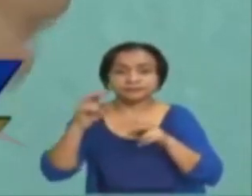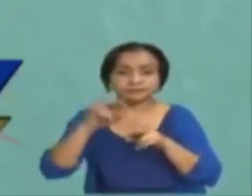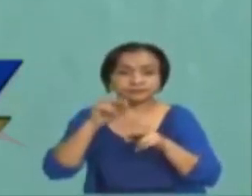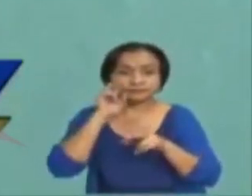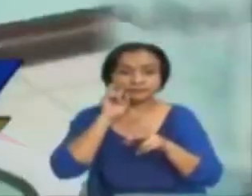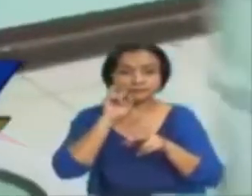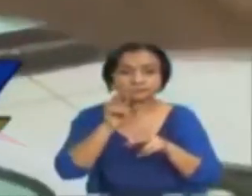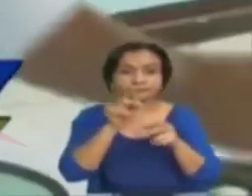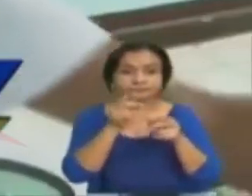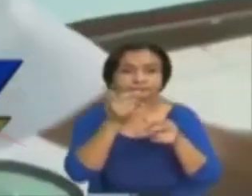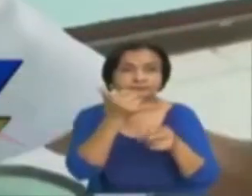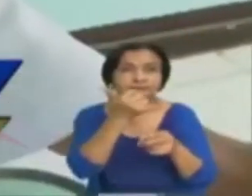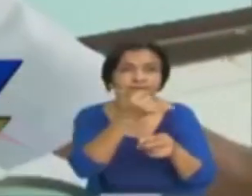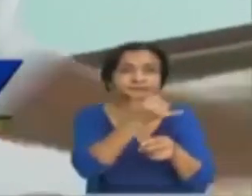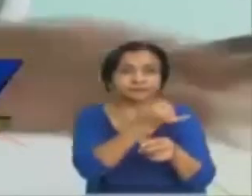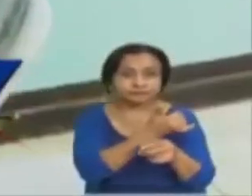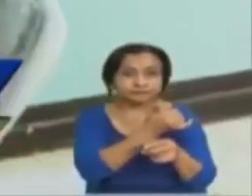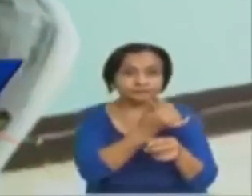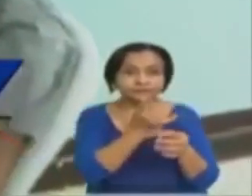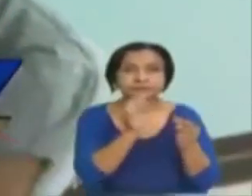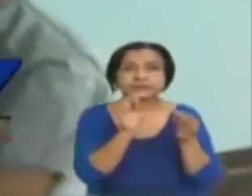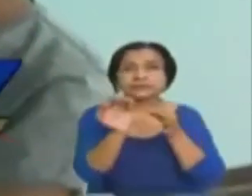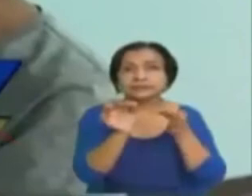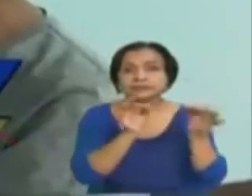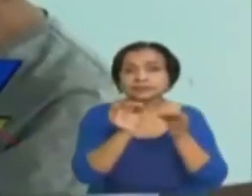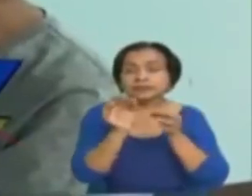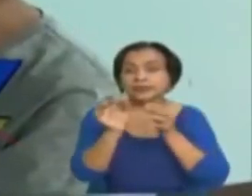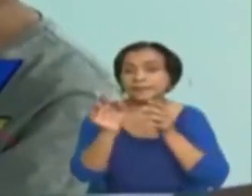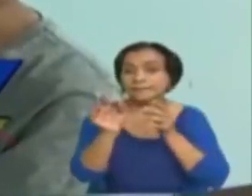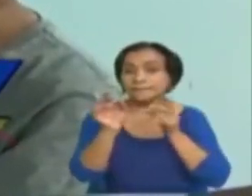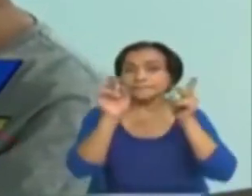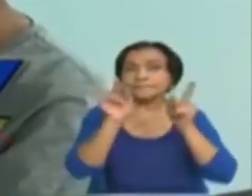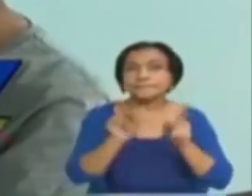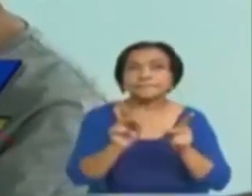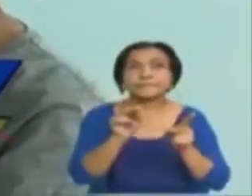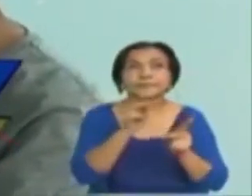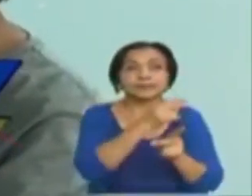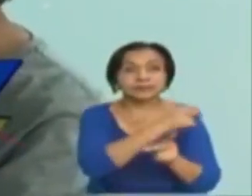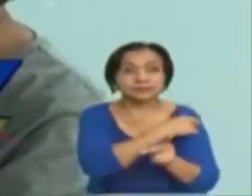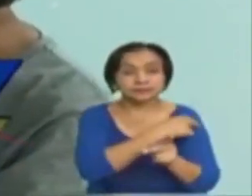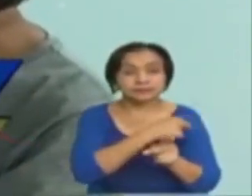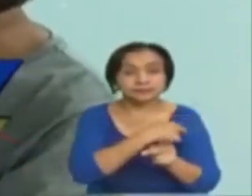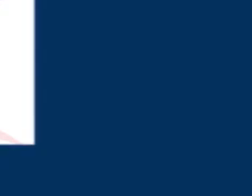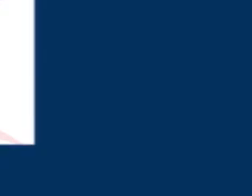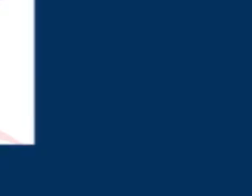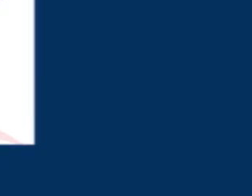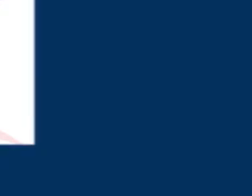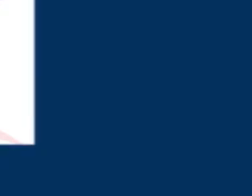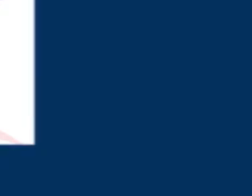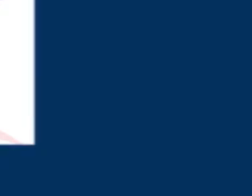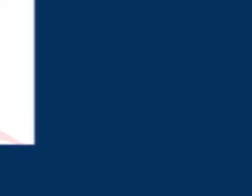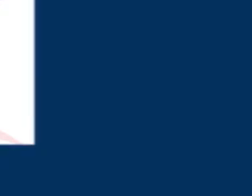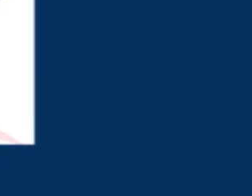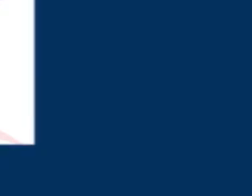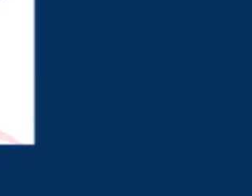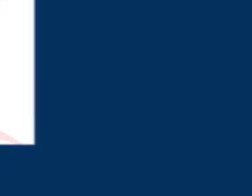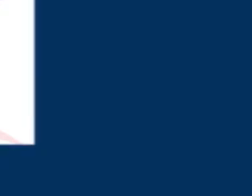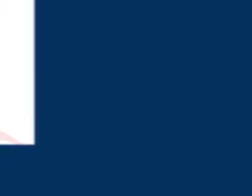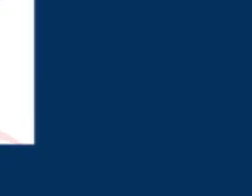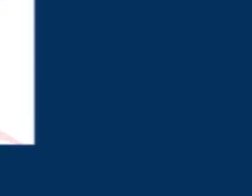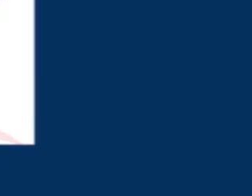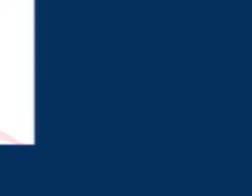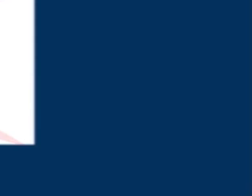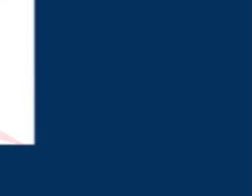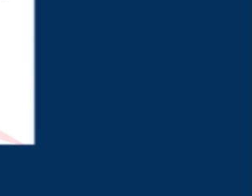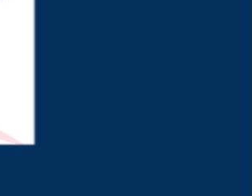wiwilí en el centro de salud bajo el mismo nombre siete de la mañana segundas dosis mañana a marte estamos vacunando en el